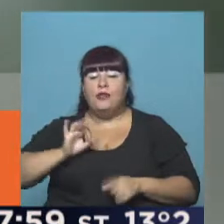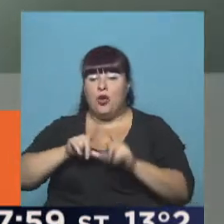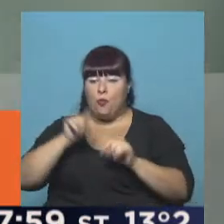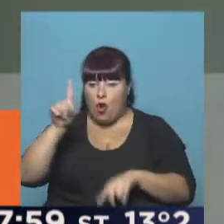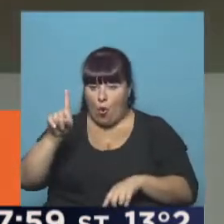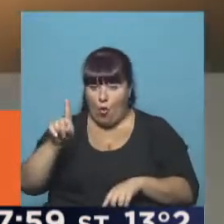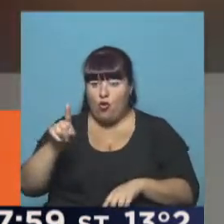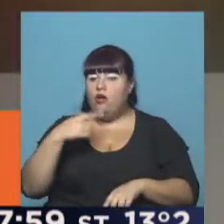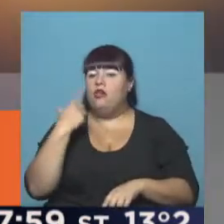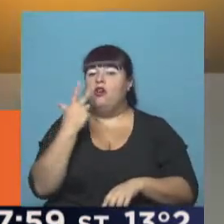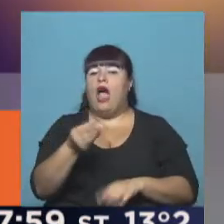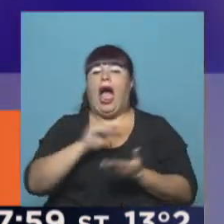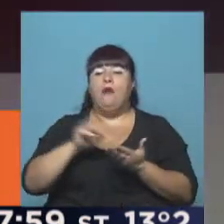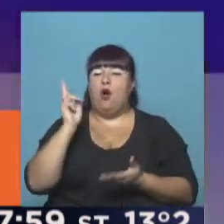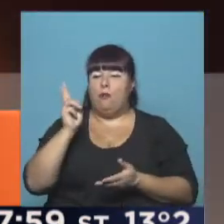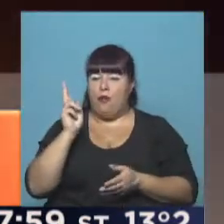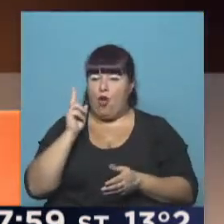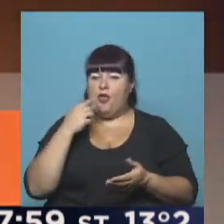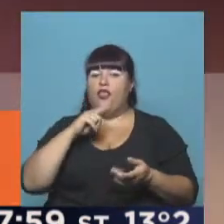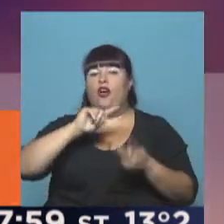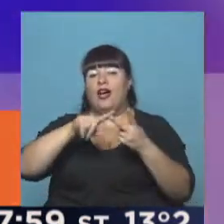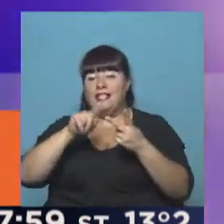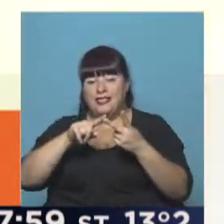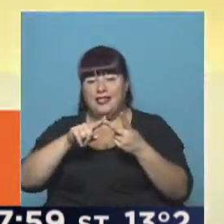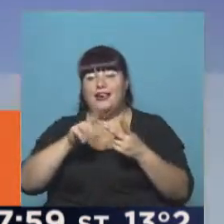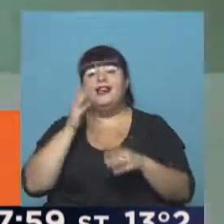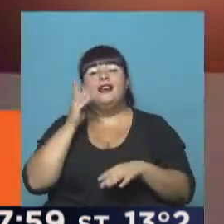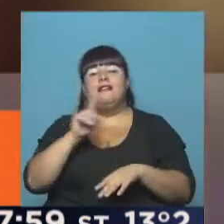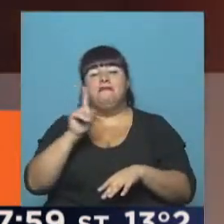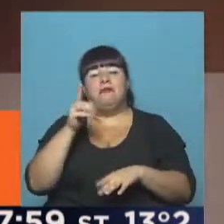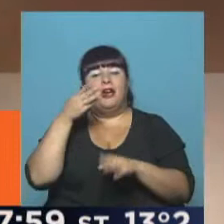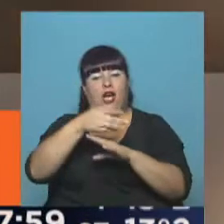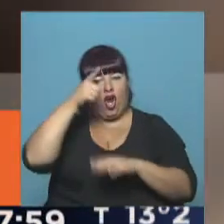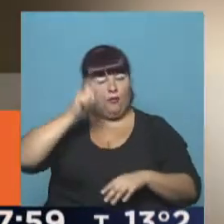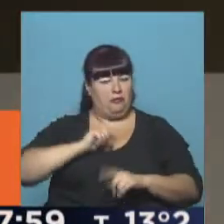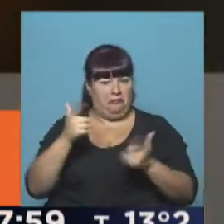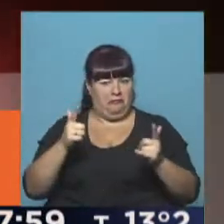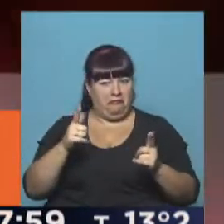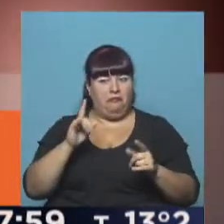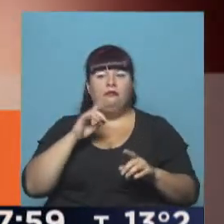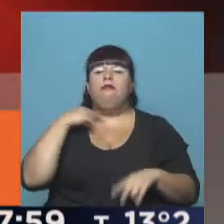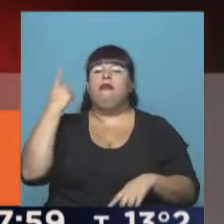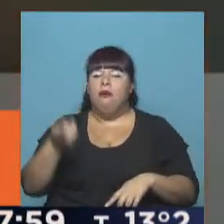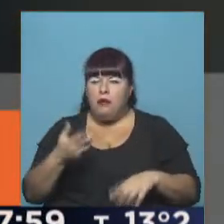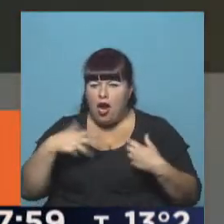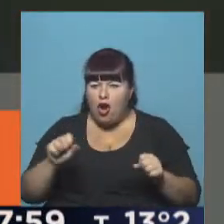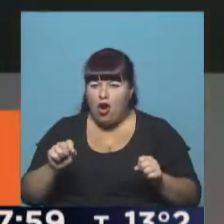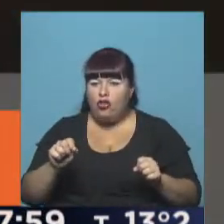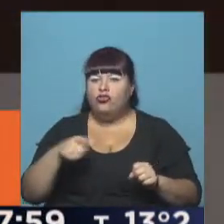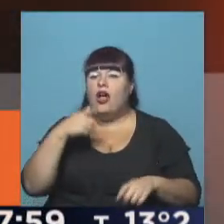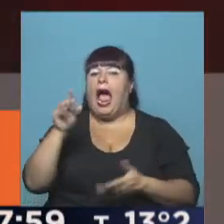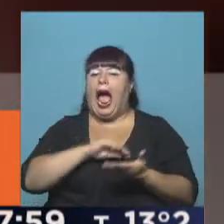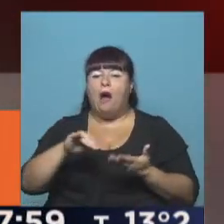primera le negó al abogado que el segundo estudiante estuviese en la seccional y solo apareció recién cuando el